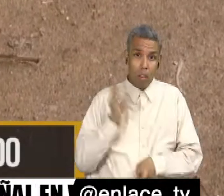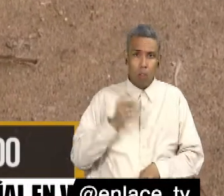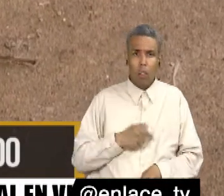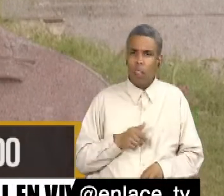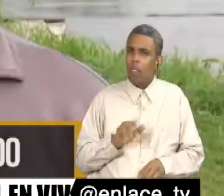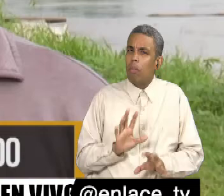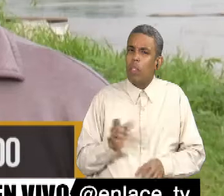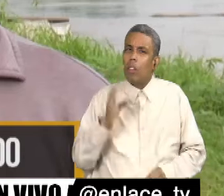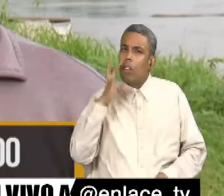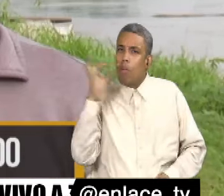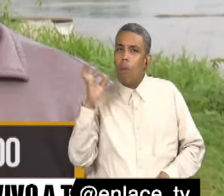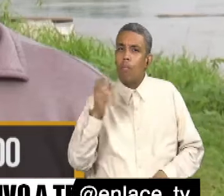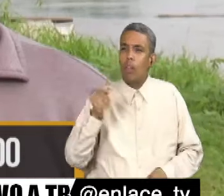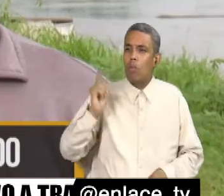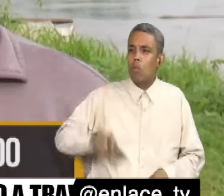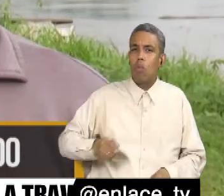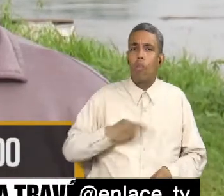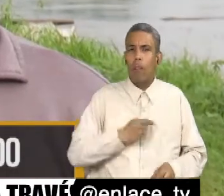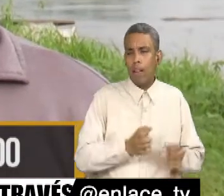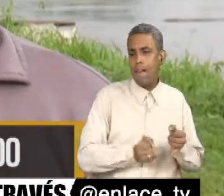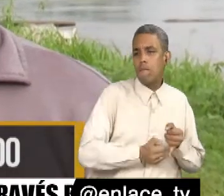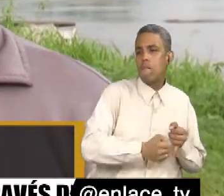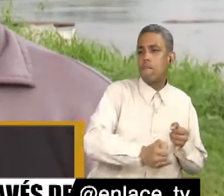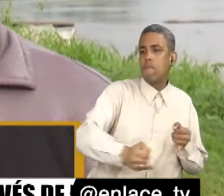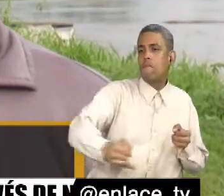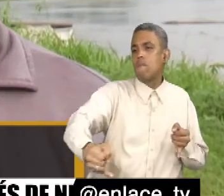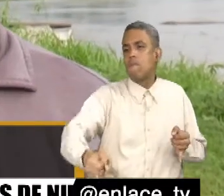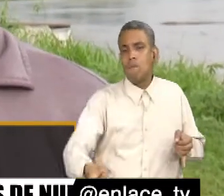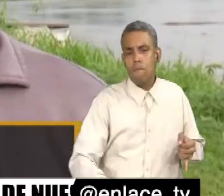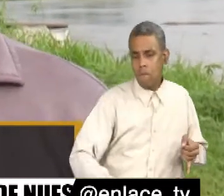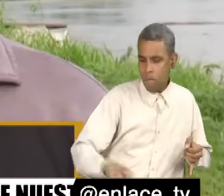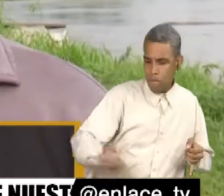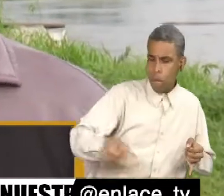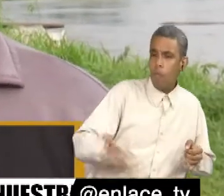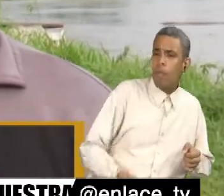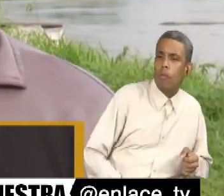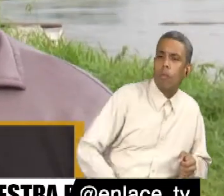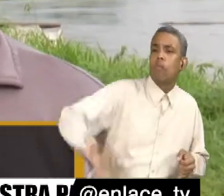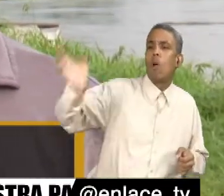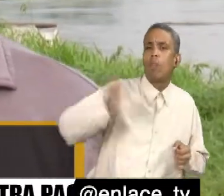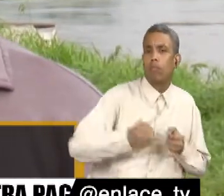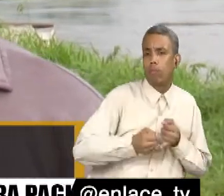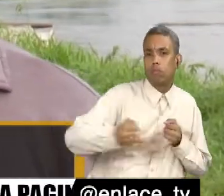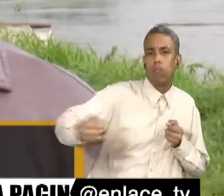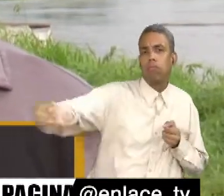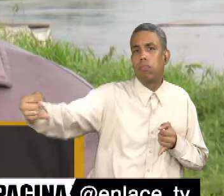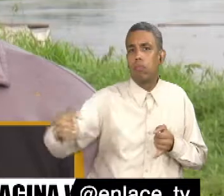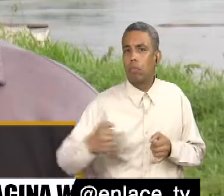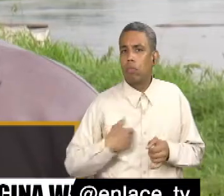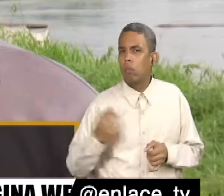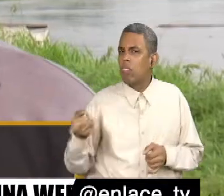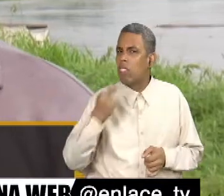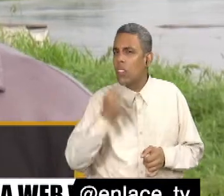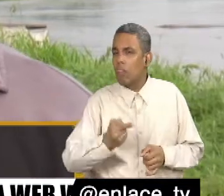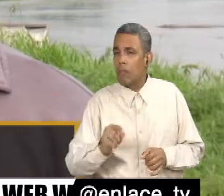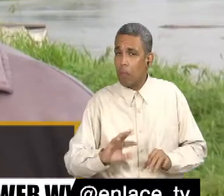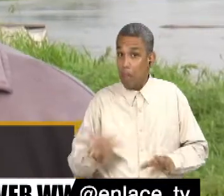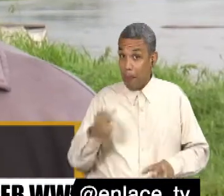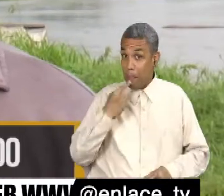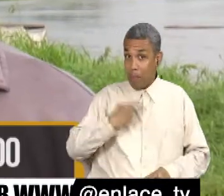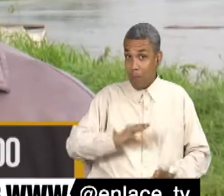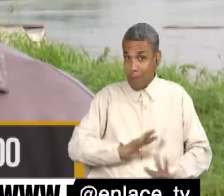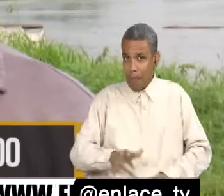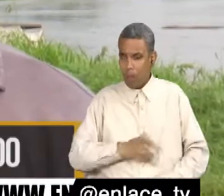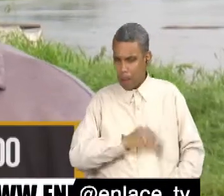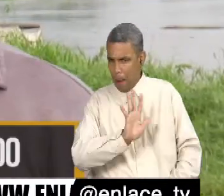No, ya... pues nos dijo, porque ahorita veníamos en inconveniencia, entonces me dijo que ya él iba a alzar todo eso para que quedara normal, para que